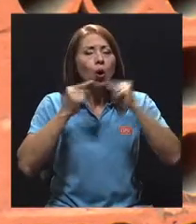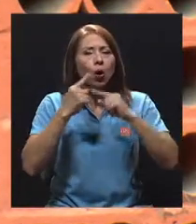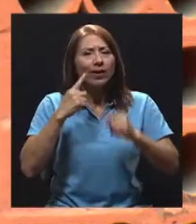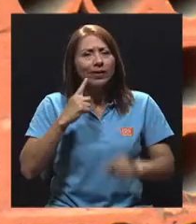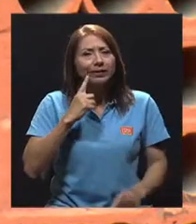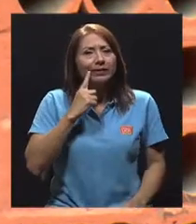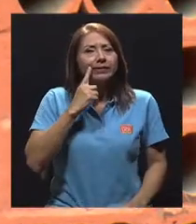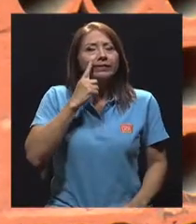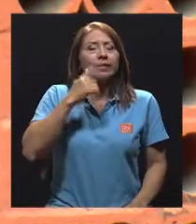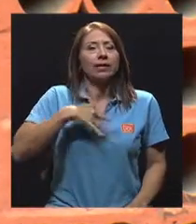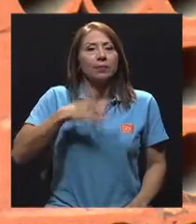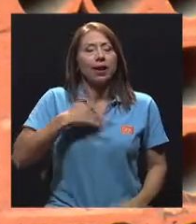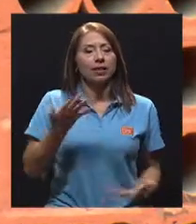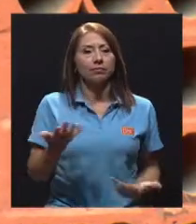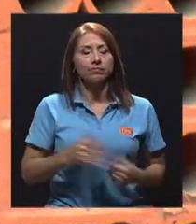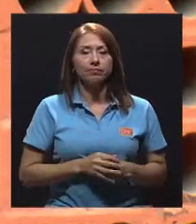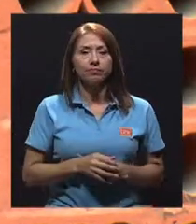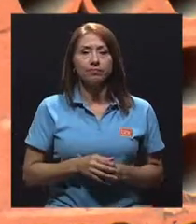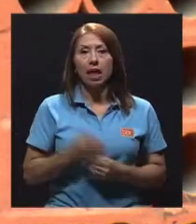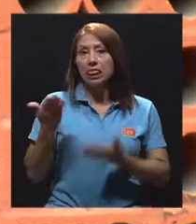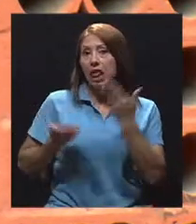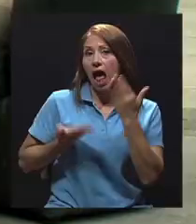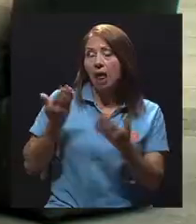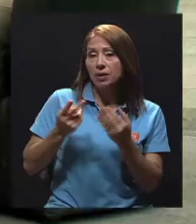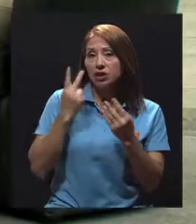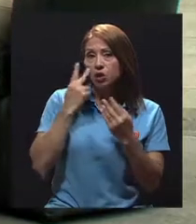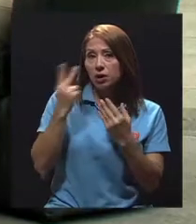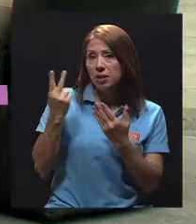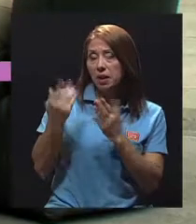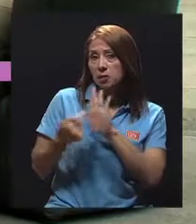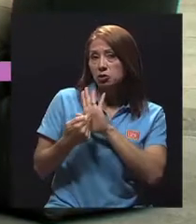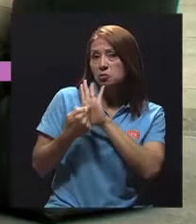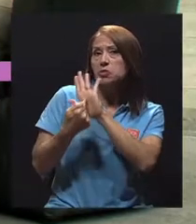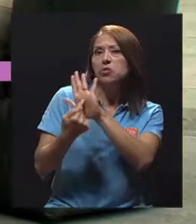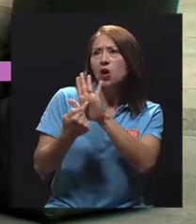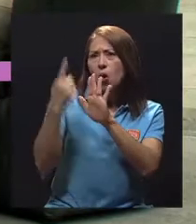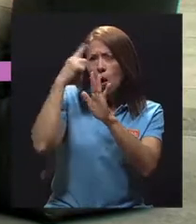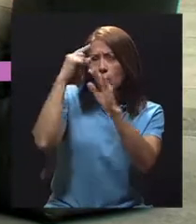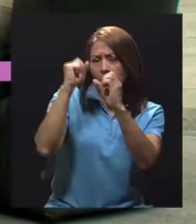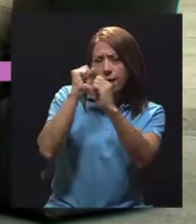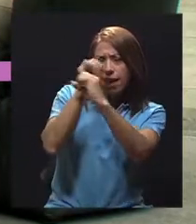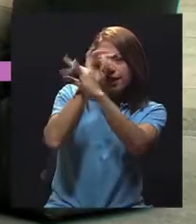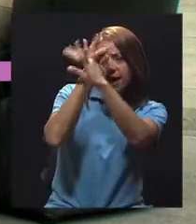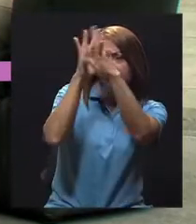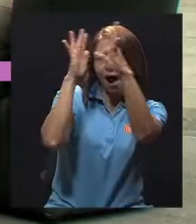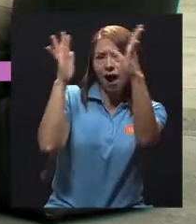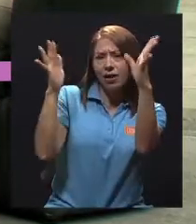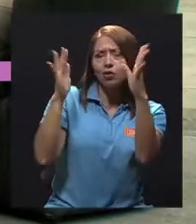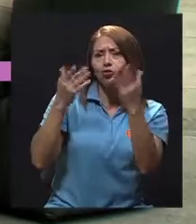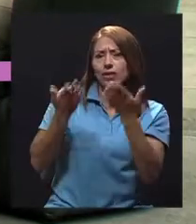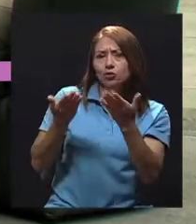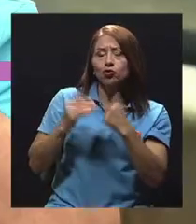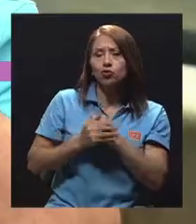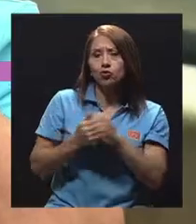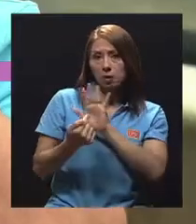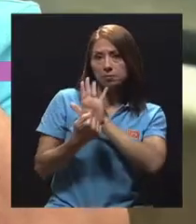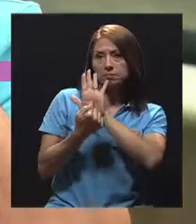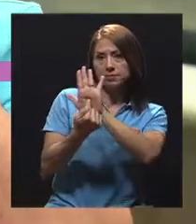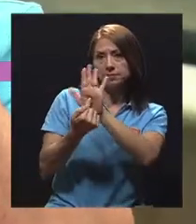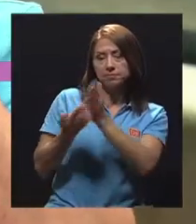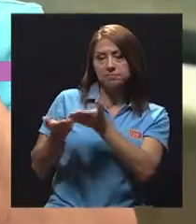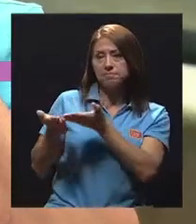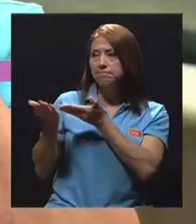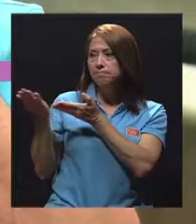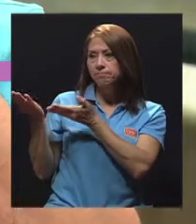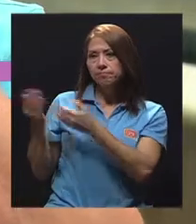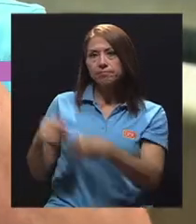que va directamente hacia la parte sensitiva. Tal vez si observamos cómo, cómo imaginarnos esos poros, okay. Creo